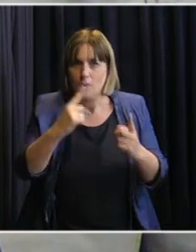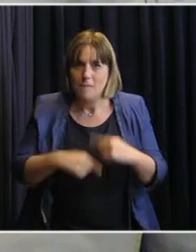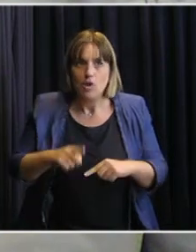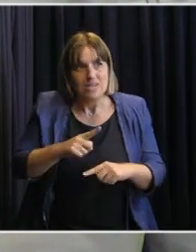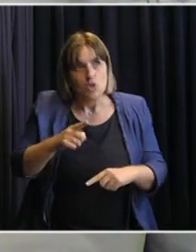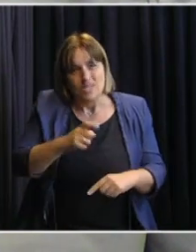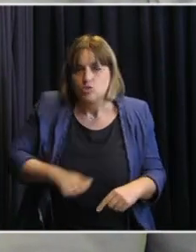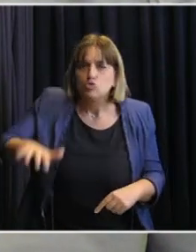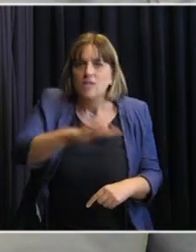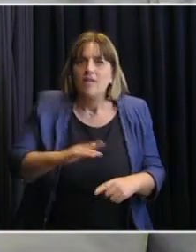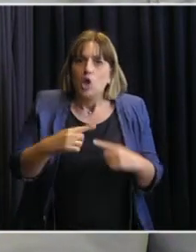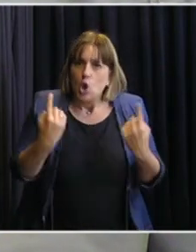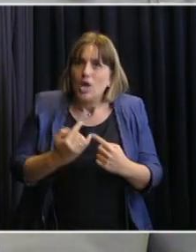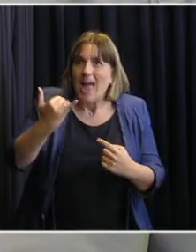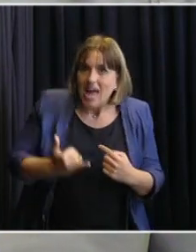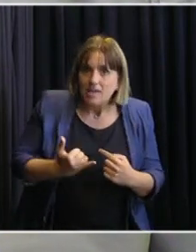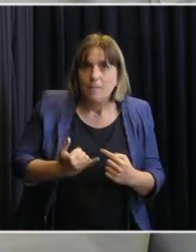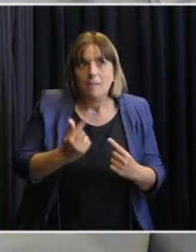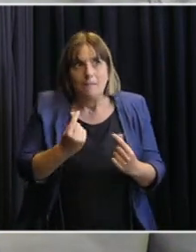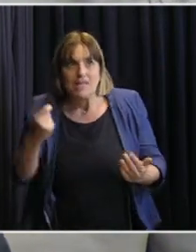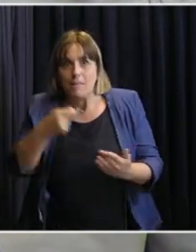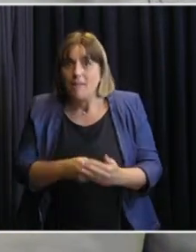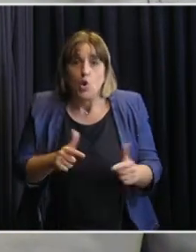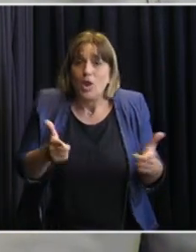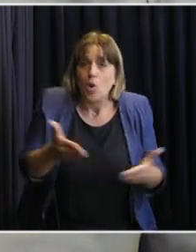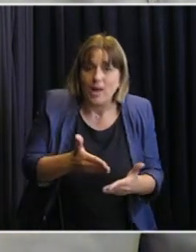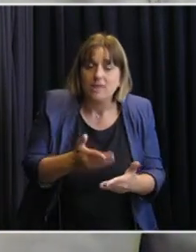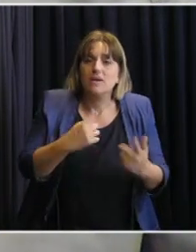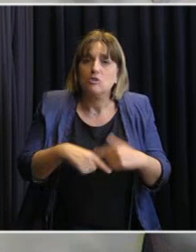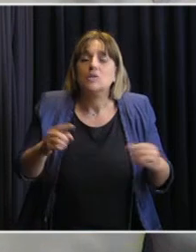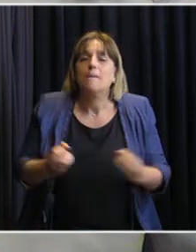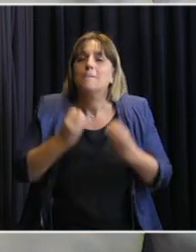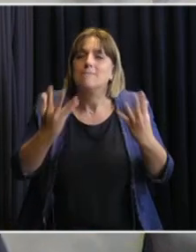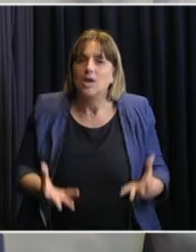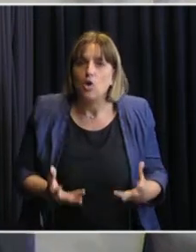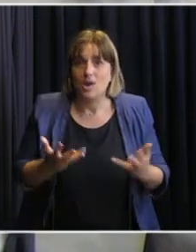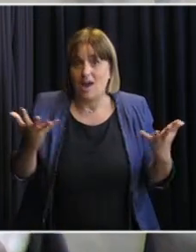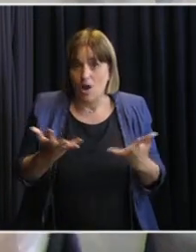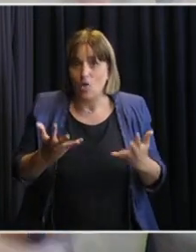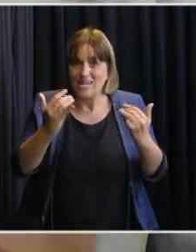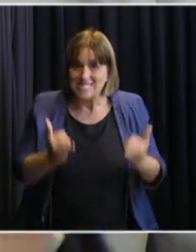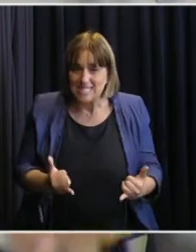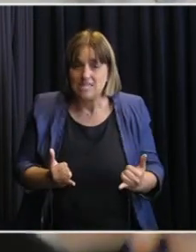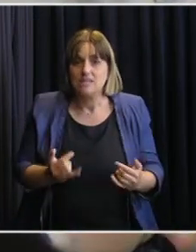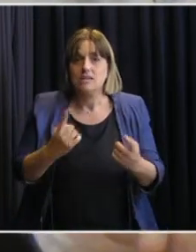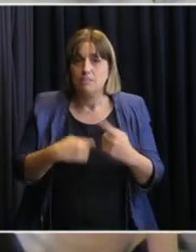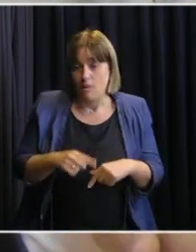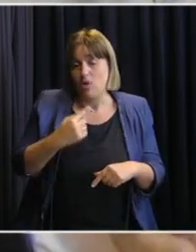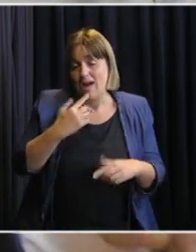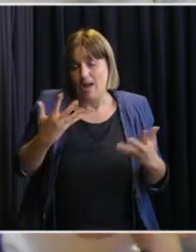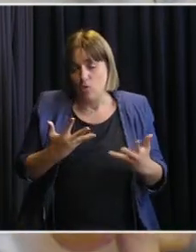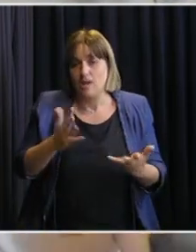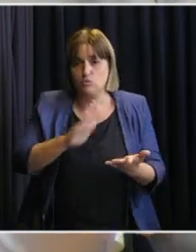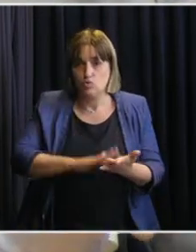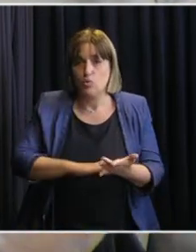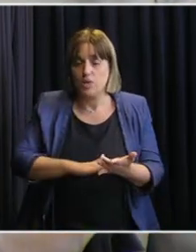sociedad, a los que pueden, a los que tienen y a los que no tienen. Y por eso preferimos renunciar recursos, porque los recursos